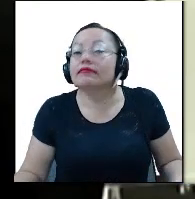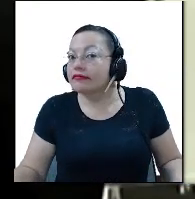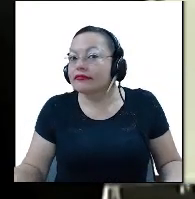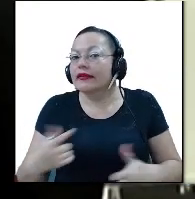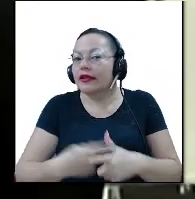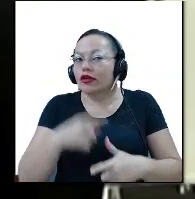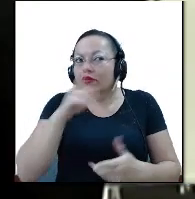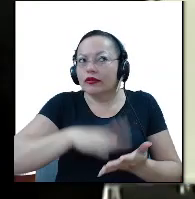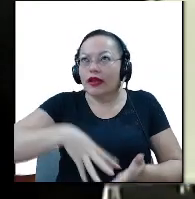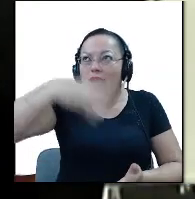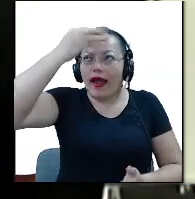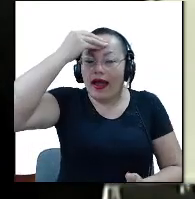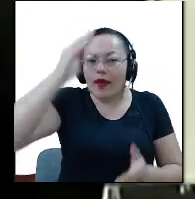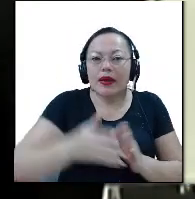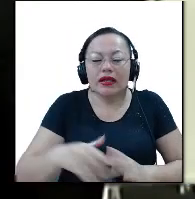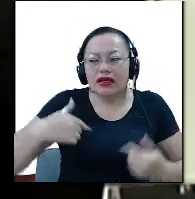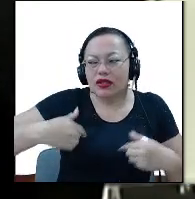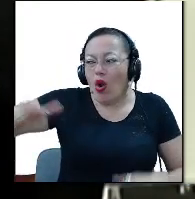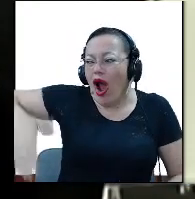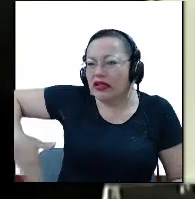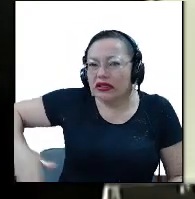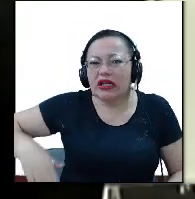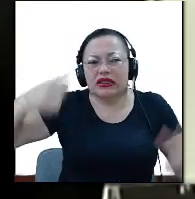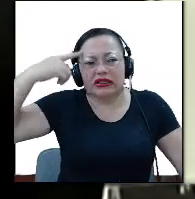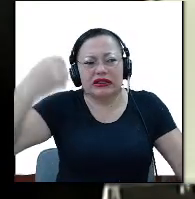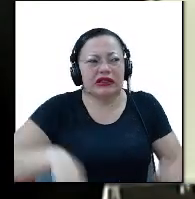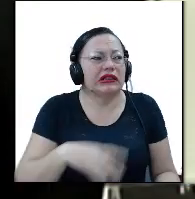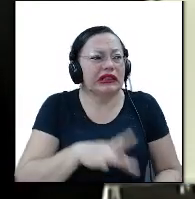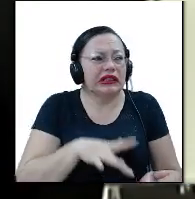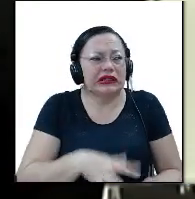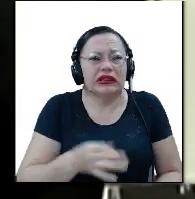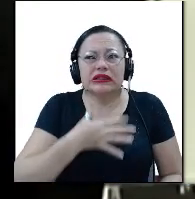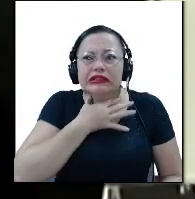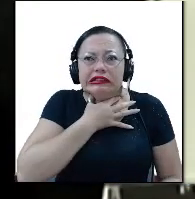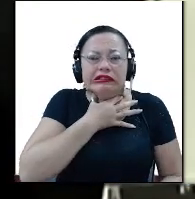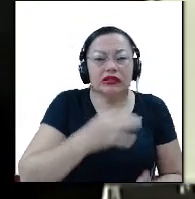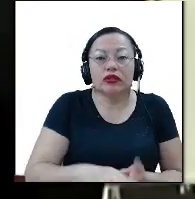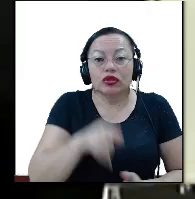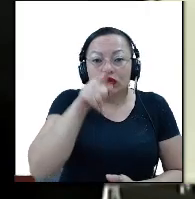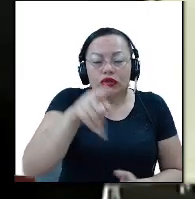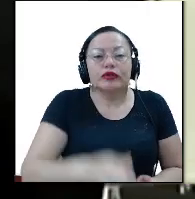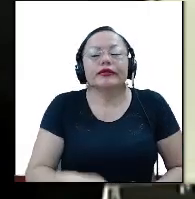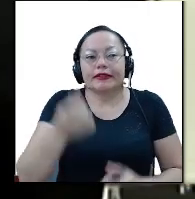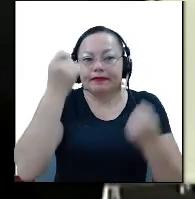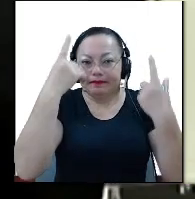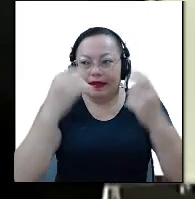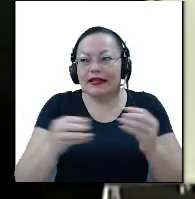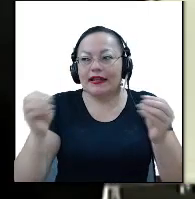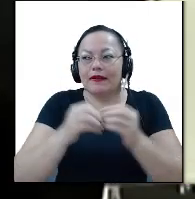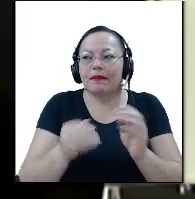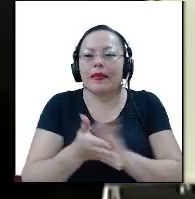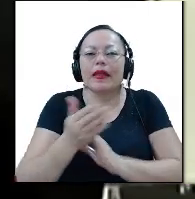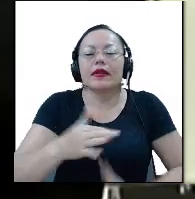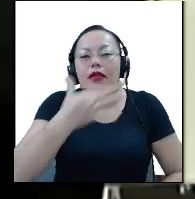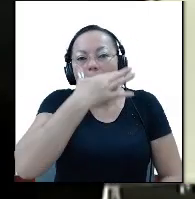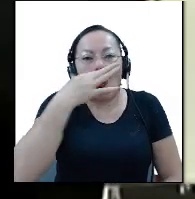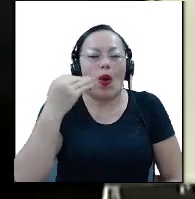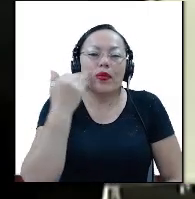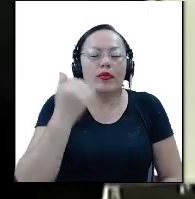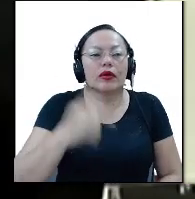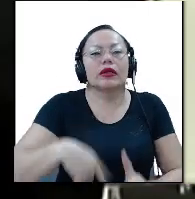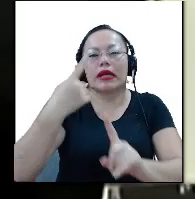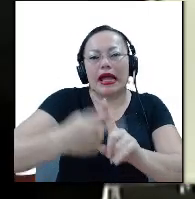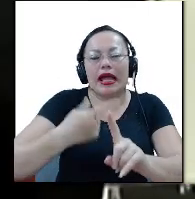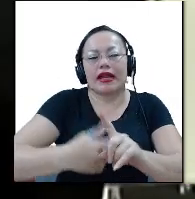de ideas, usted no colgarse, no quedar mal en el crédito ni en la entidad crediticia. Por estos días la cosa es entendible. Al señor o a la señora del arriendo